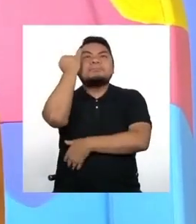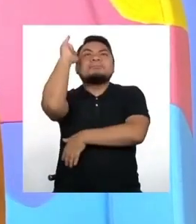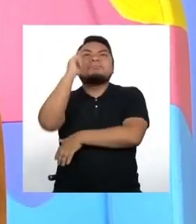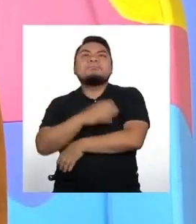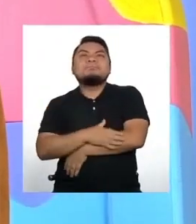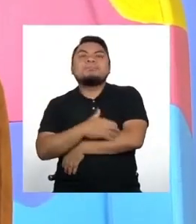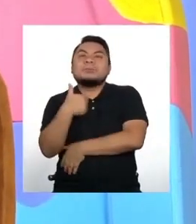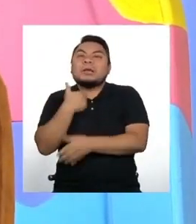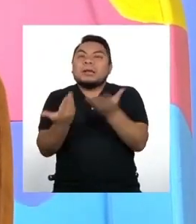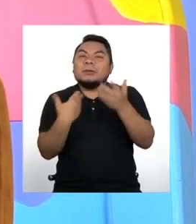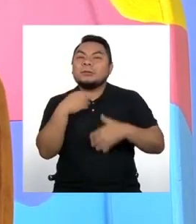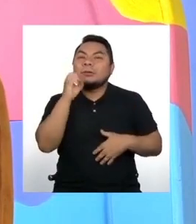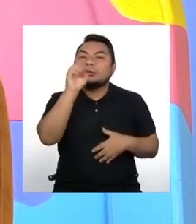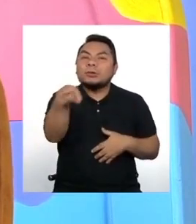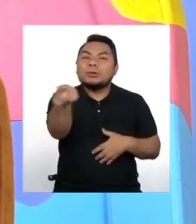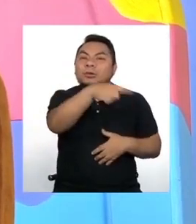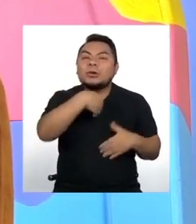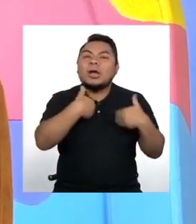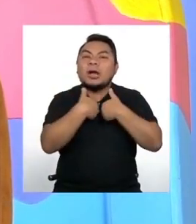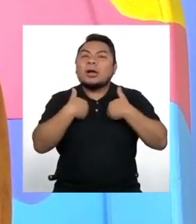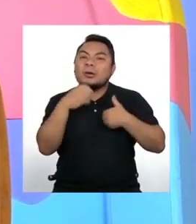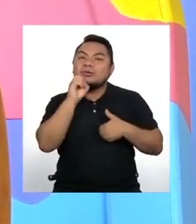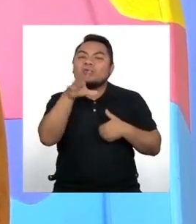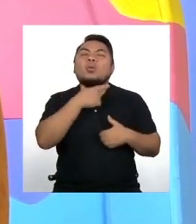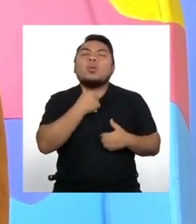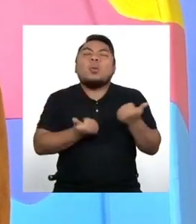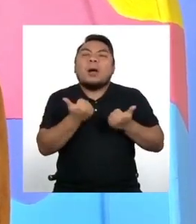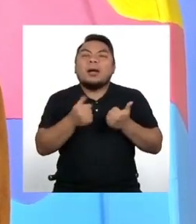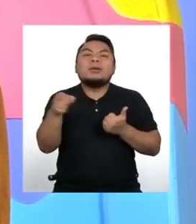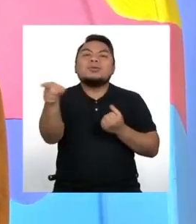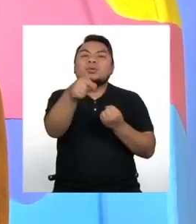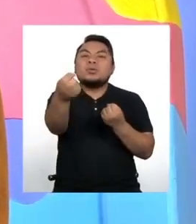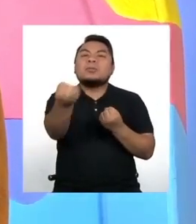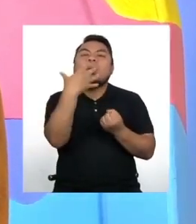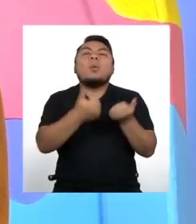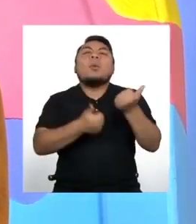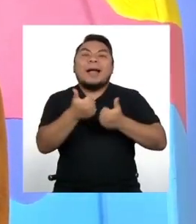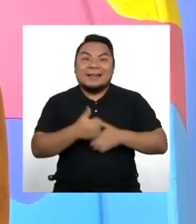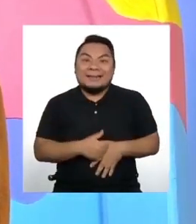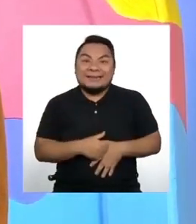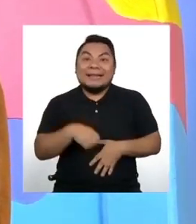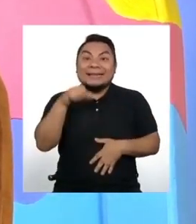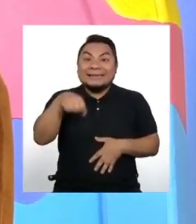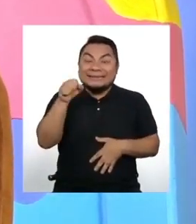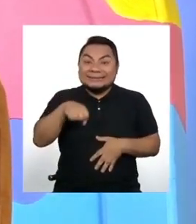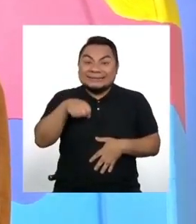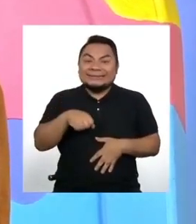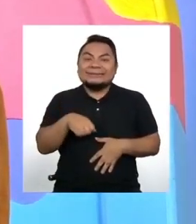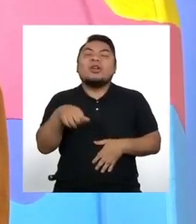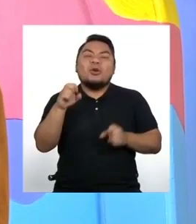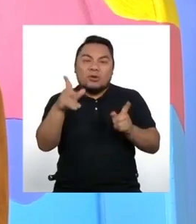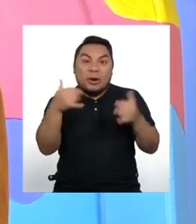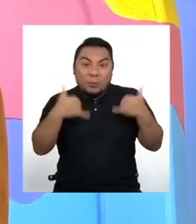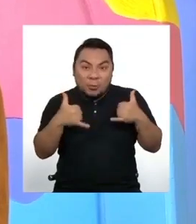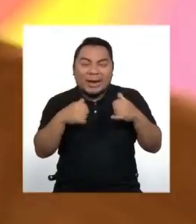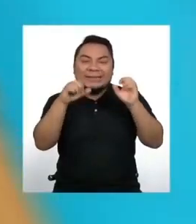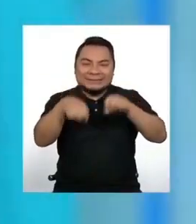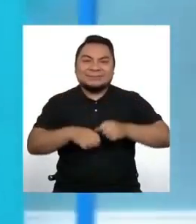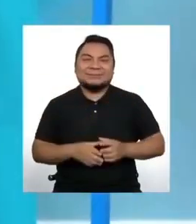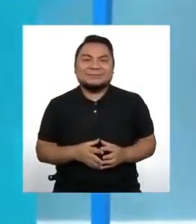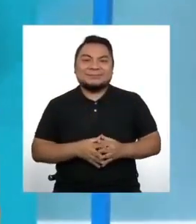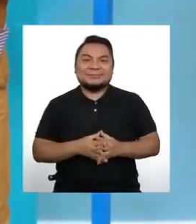saludo. Hago sonidos con las manos, como en un baile, pero sin tocar a los demás. Así.